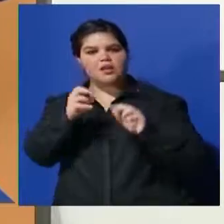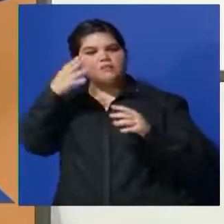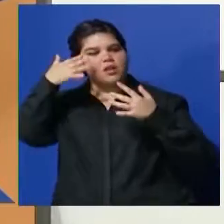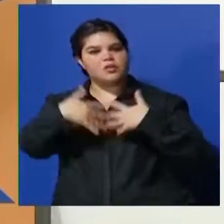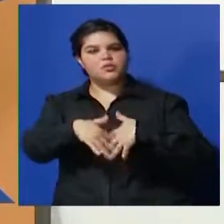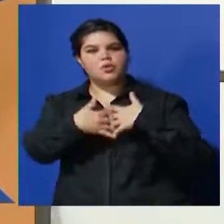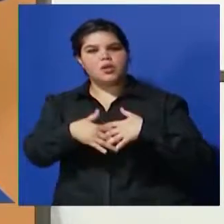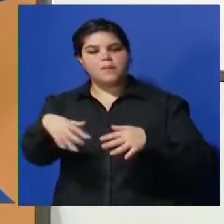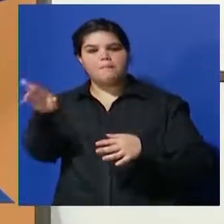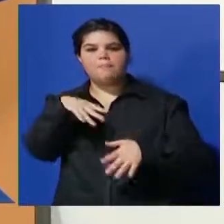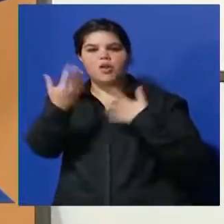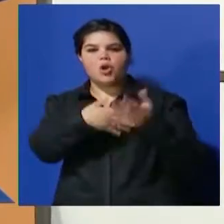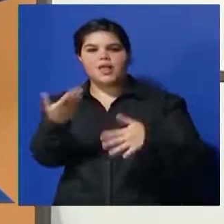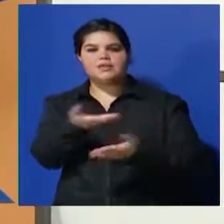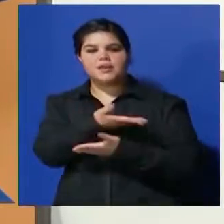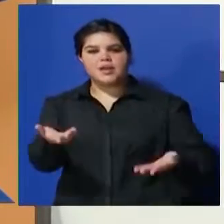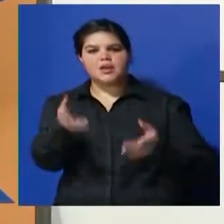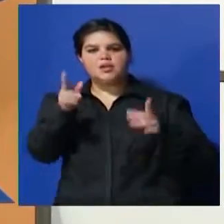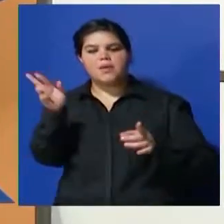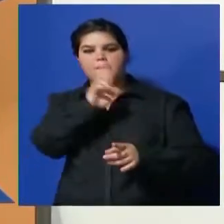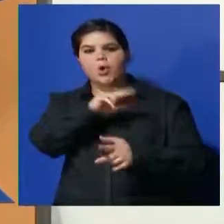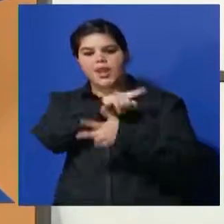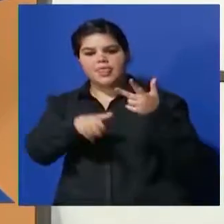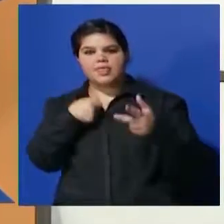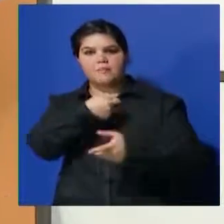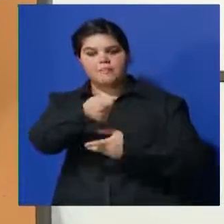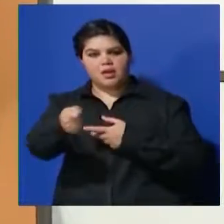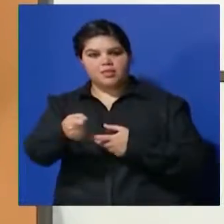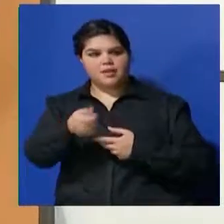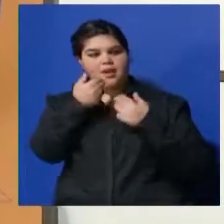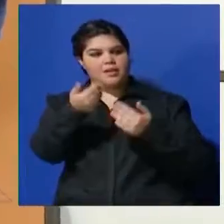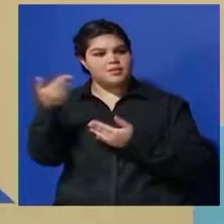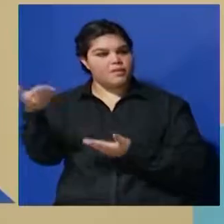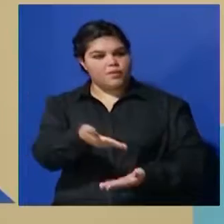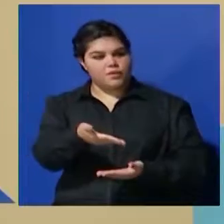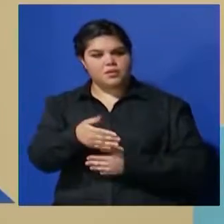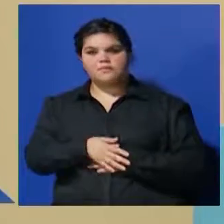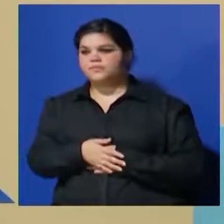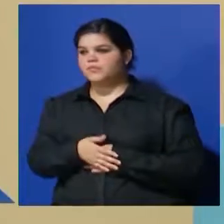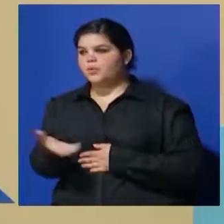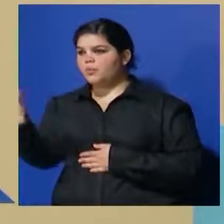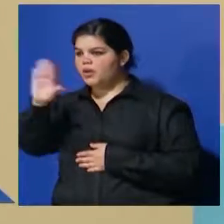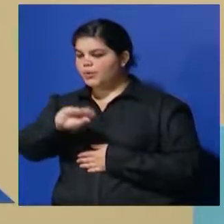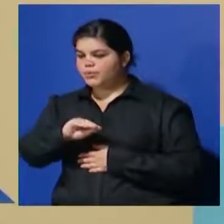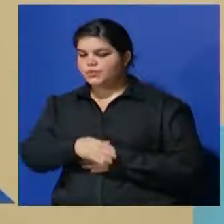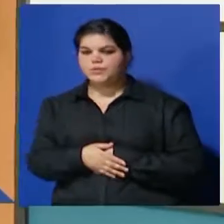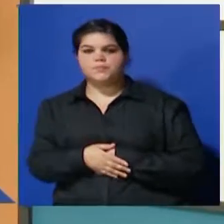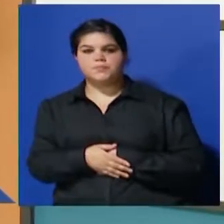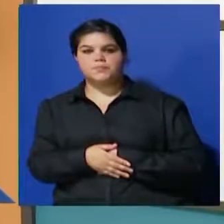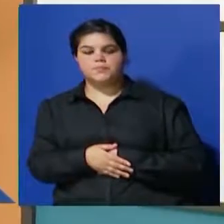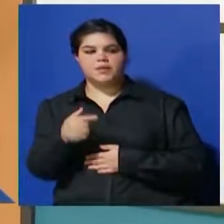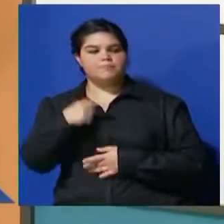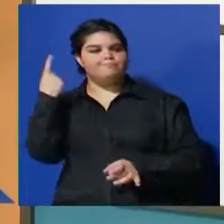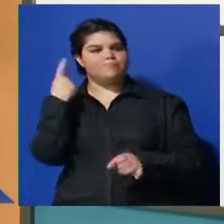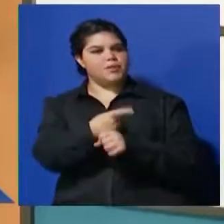casos de femicidios en la provincia de Mendoza. Eugenia, gracias por venir. Buenas noches. Buenas noches, ¿qué tal, chicos? En primer lugar, me gustaría ir